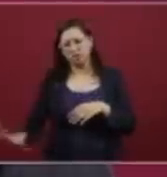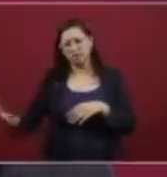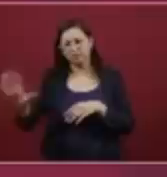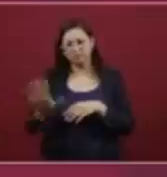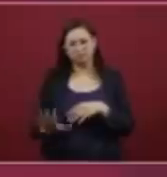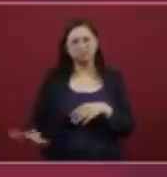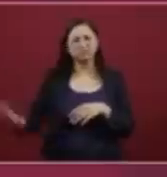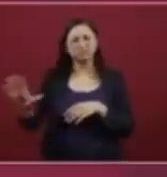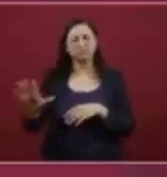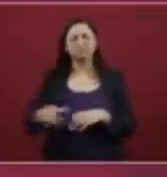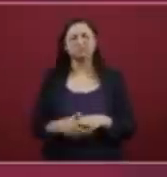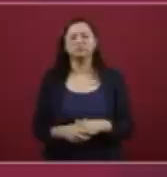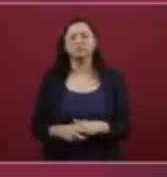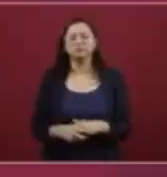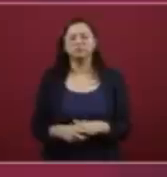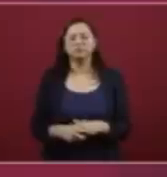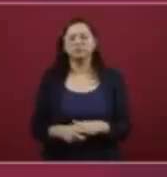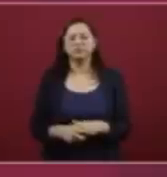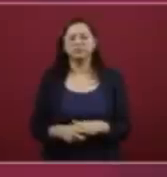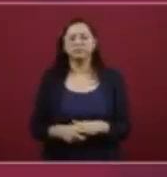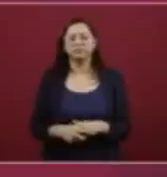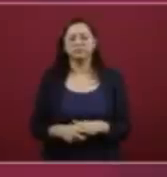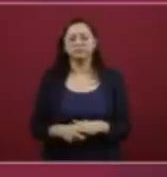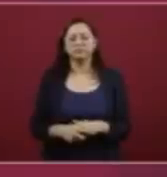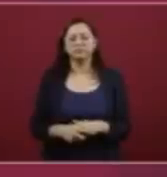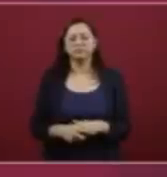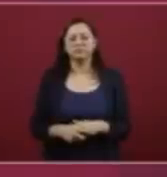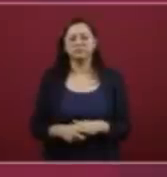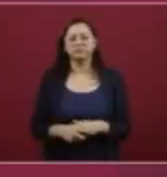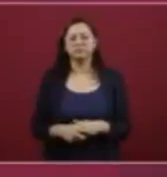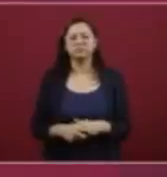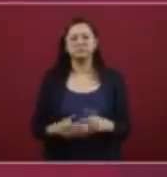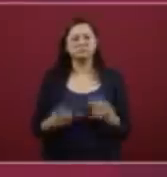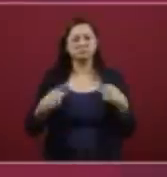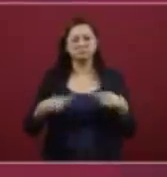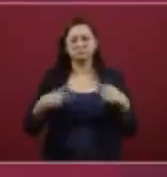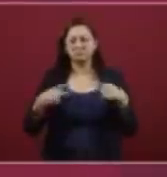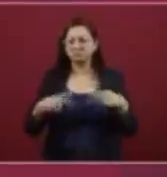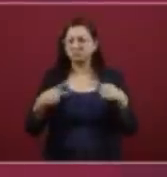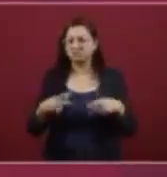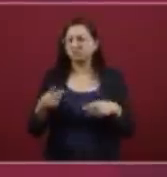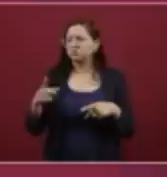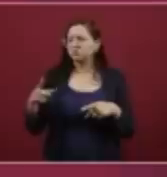país para trabajadores, hermanos